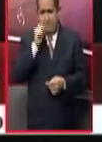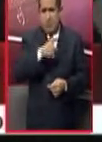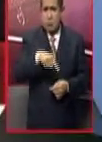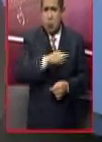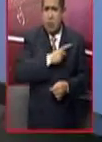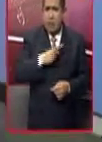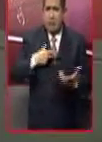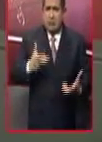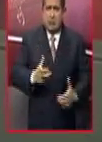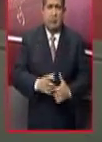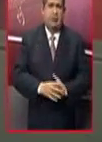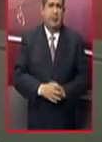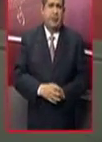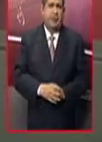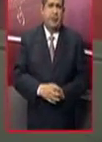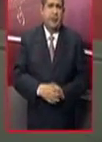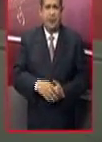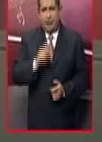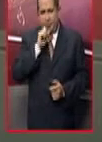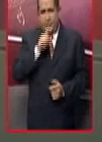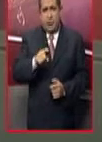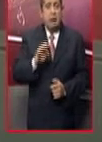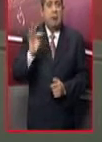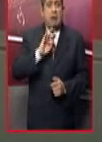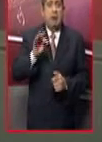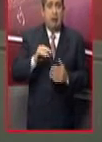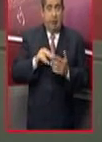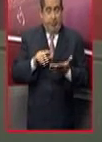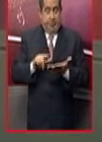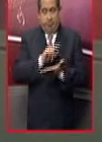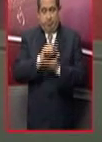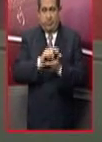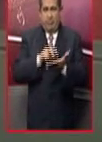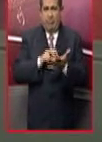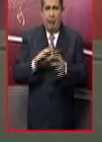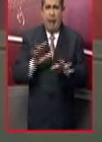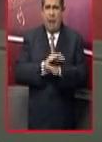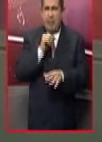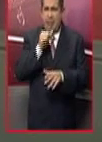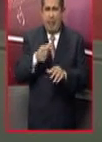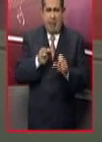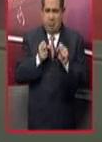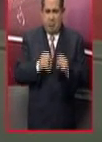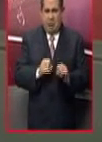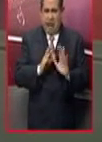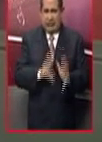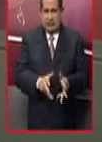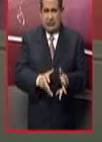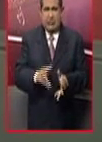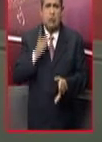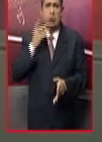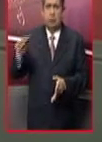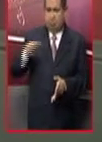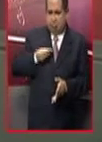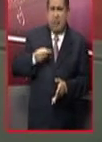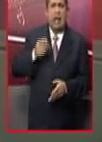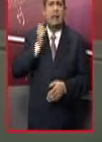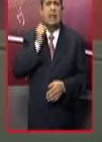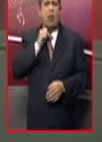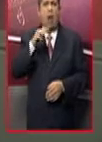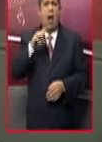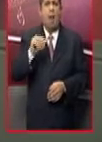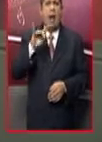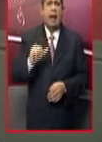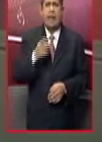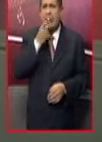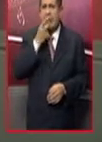comunicación. Tras cuestionar la postura de no modificar ninguna parte de la minuta proveniente de la Cámara de Diputados, la senadora Marta Angélica Tagle